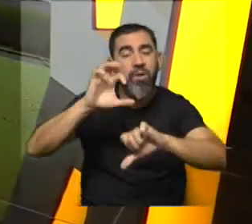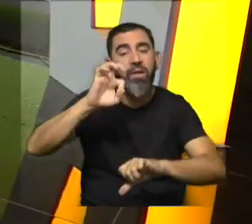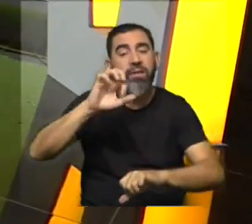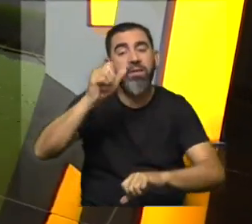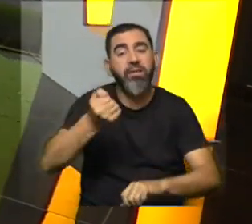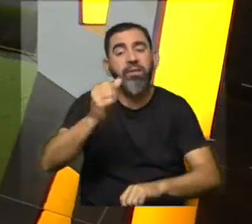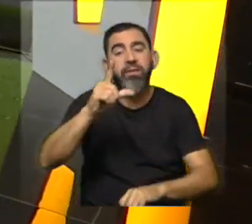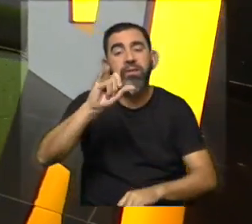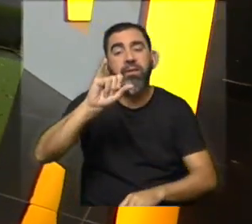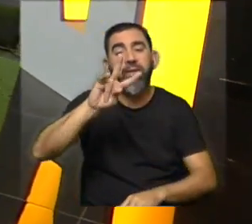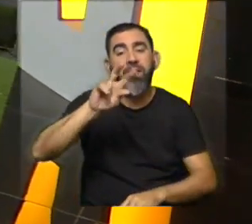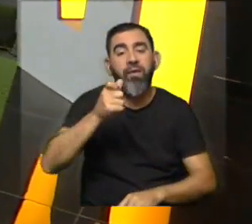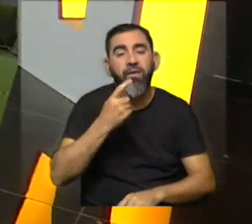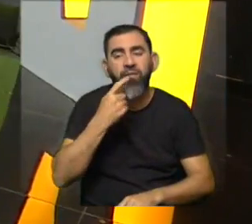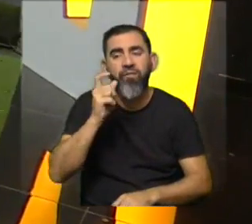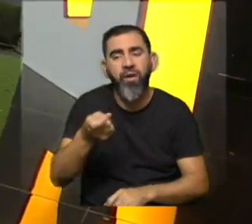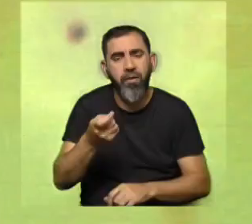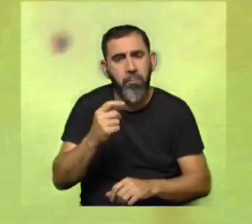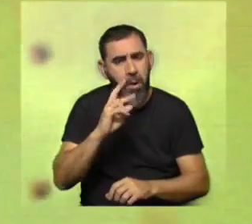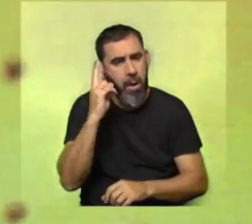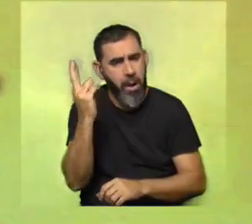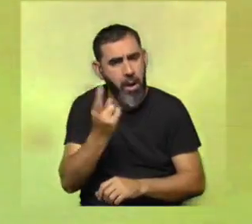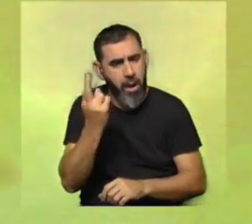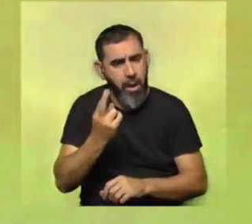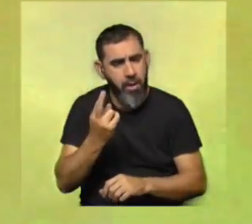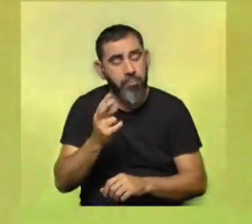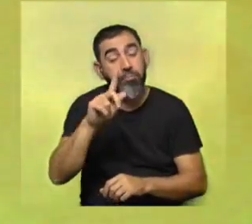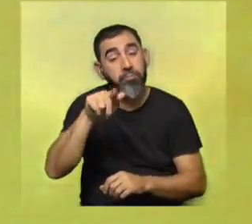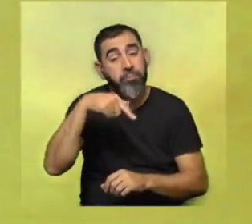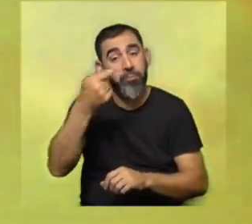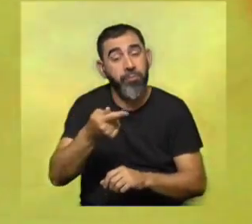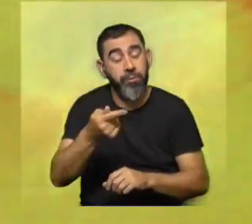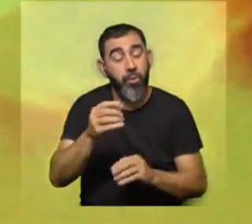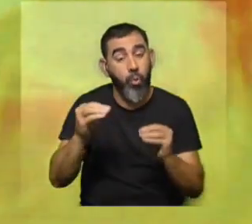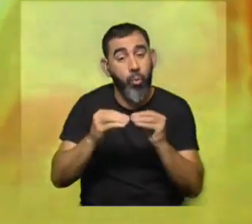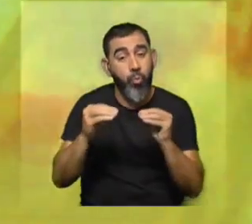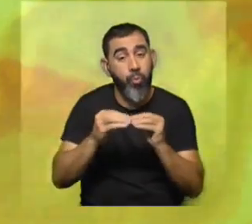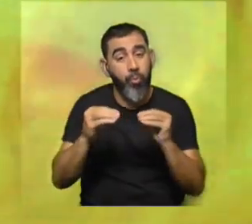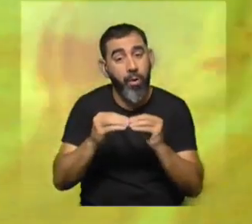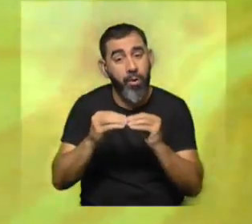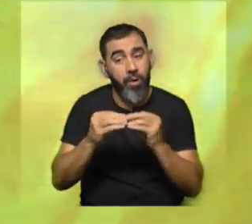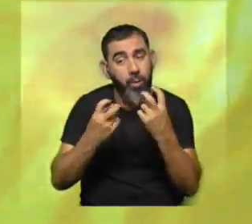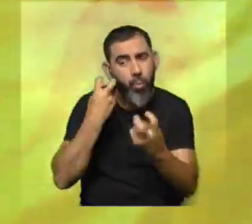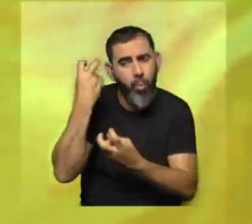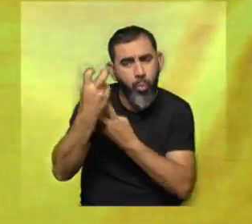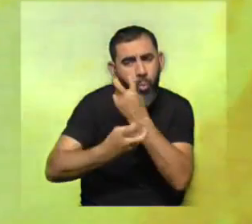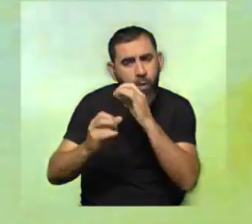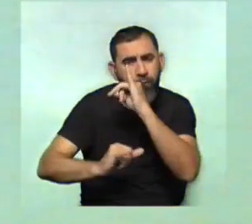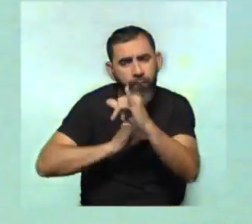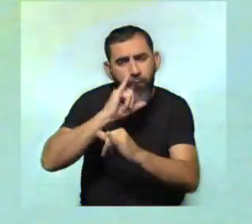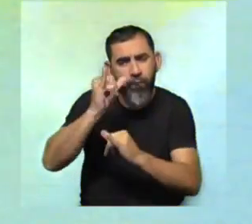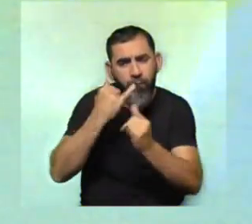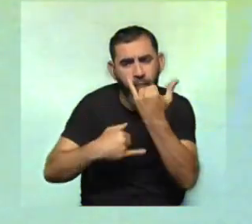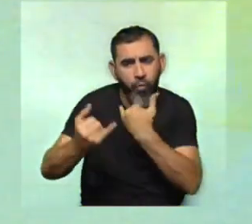saliva, tengo que decir que nos llamó mucho la atención y rápidamente Alexandra Perrone se puso en campaña para tratar de,